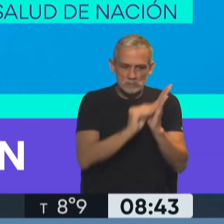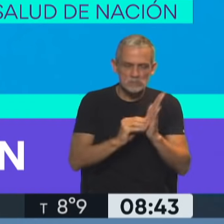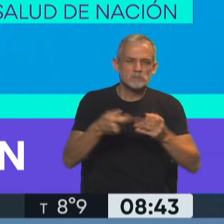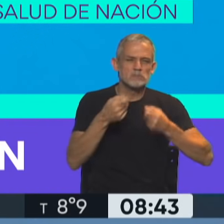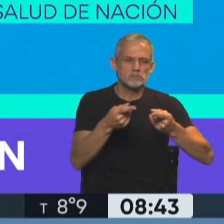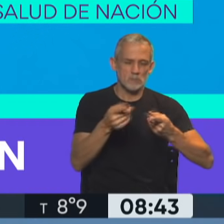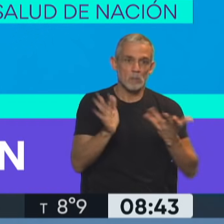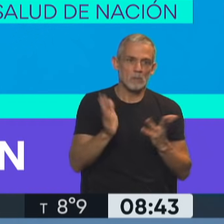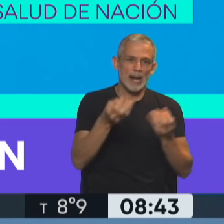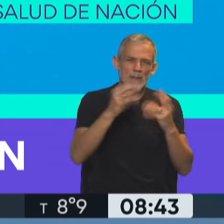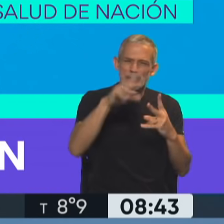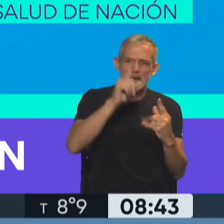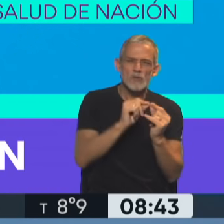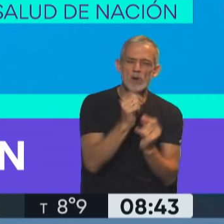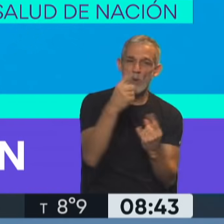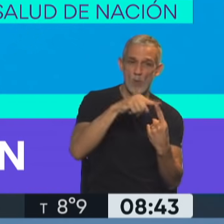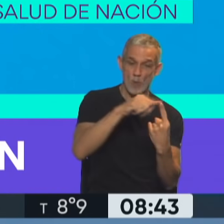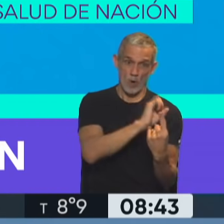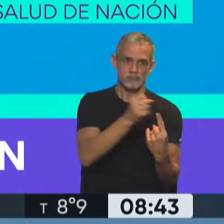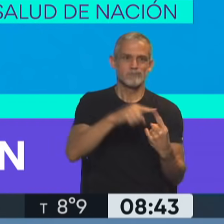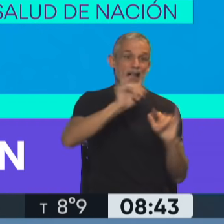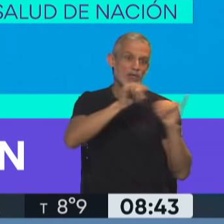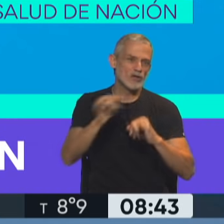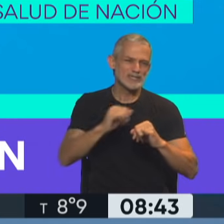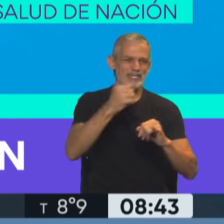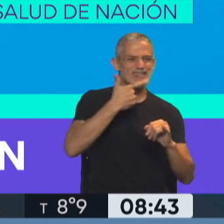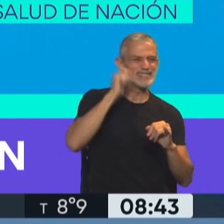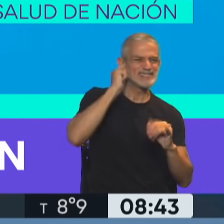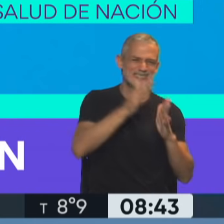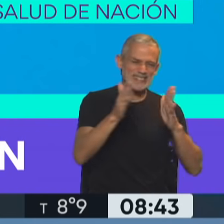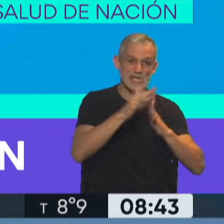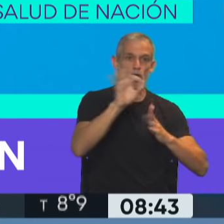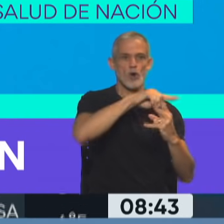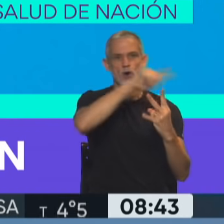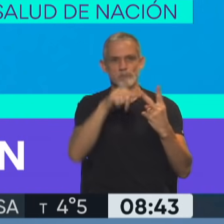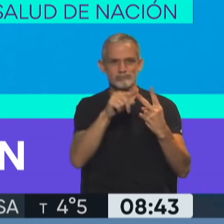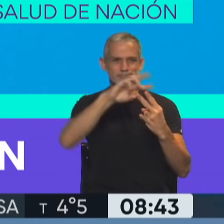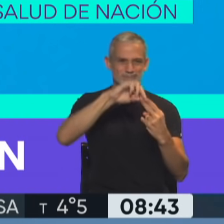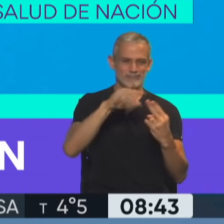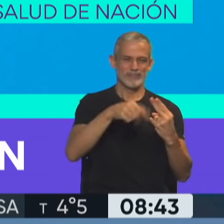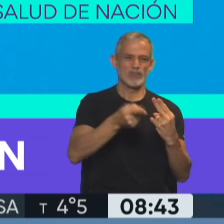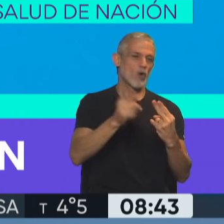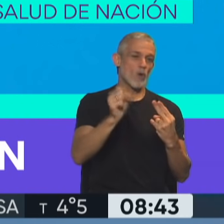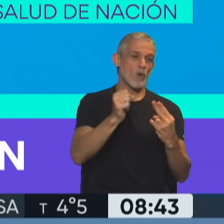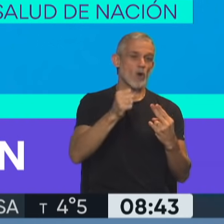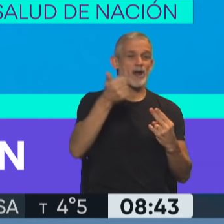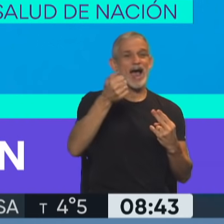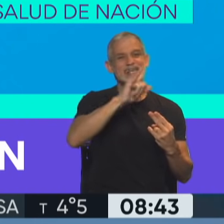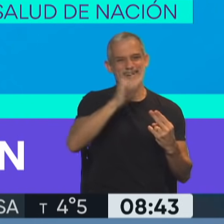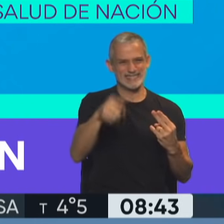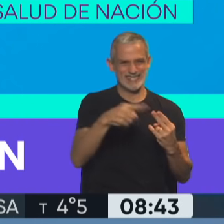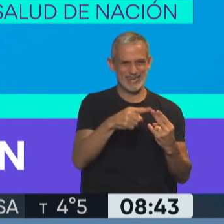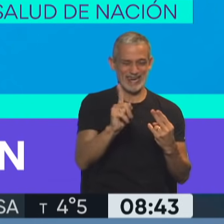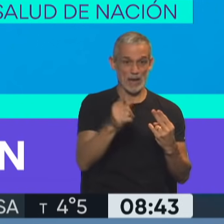utilizando o para iniciar esquema de vacunación priorizando adolescentes de 17 años o para completar esquemas de vacunación con AstraZeneca.